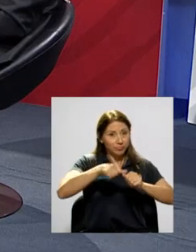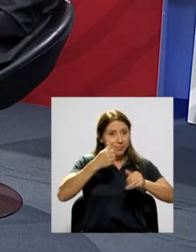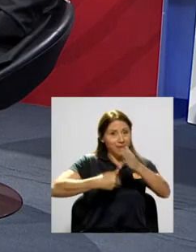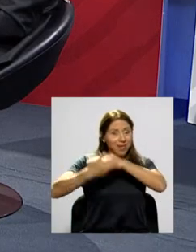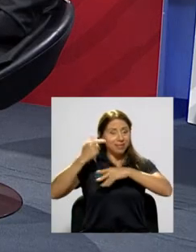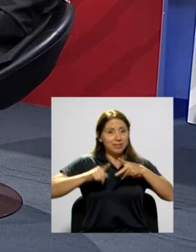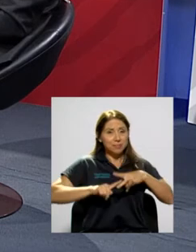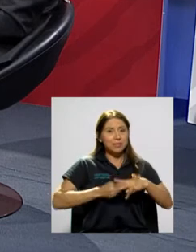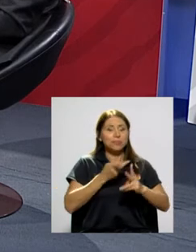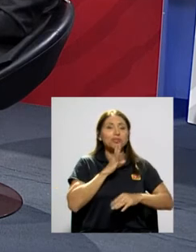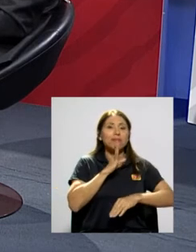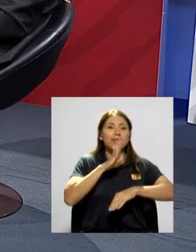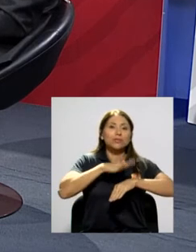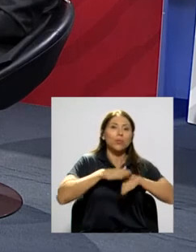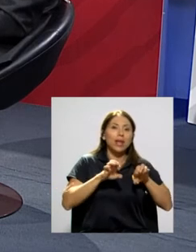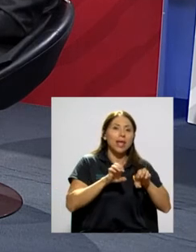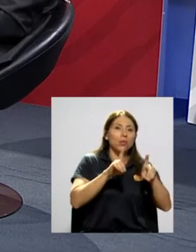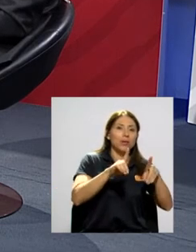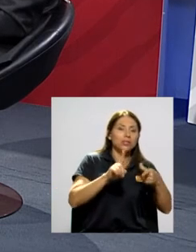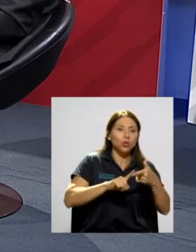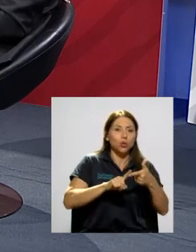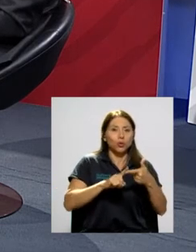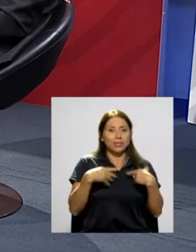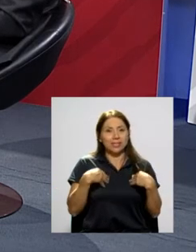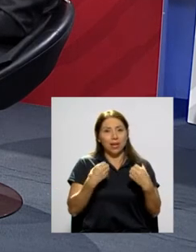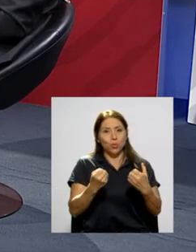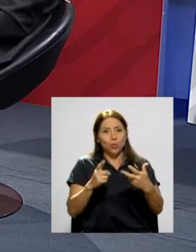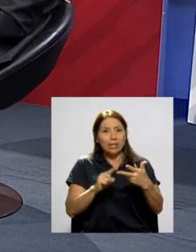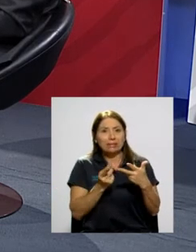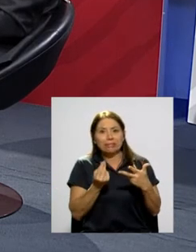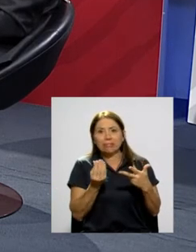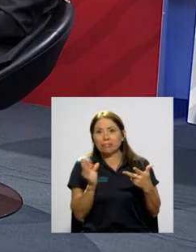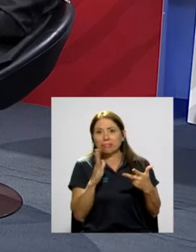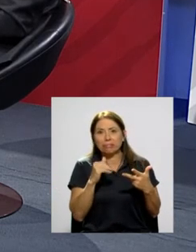de educación, salud y déficit fiscal.